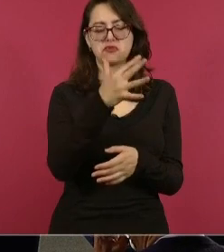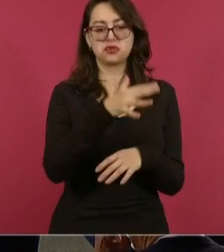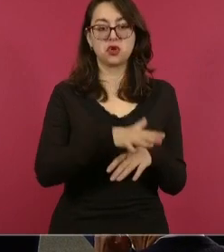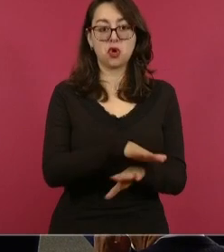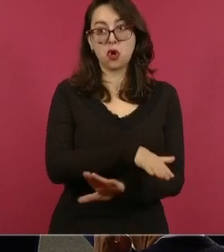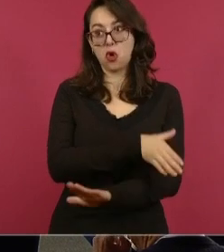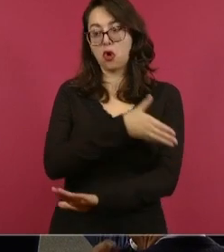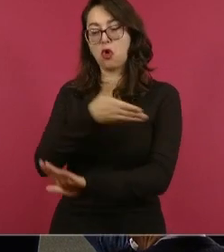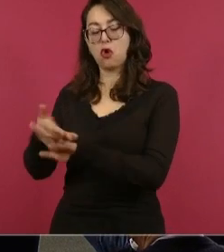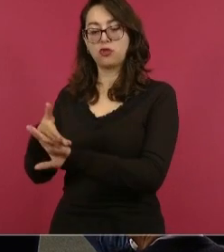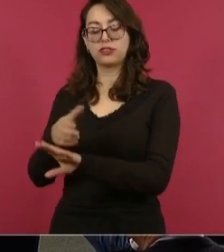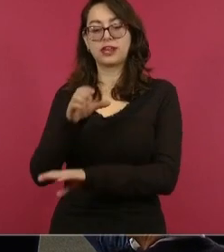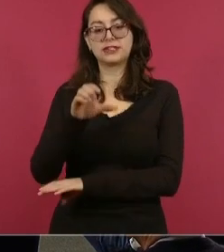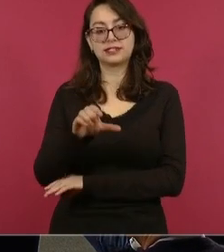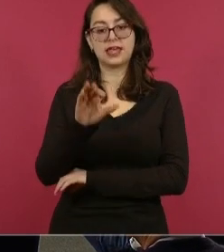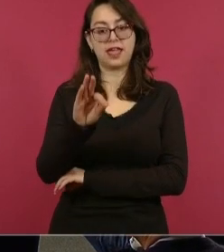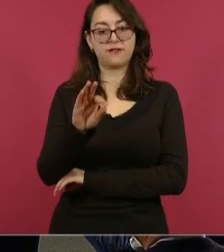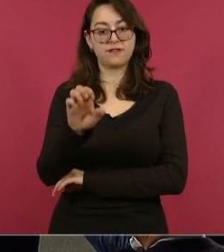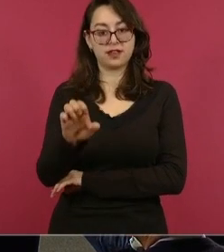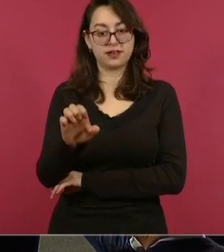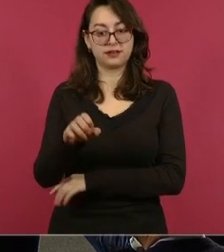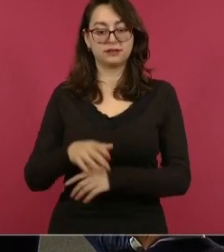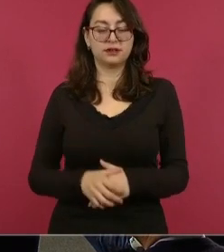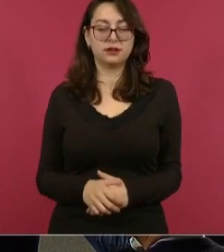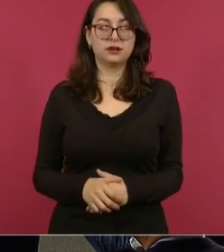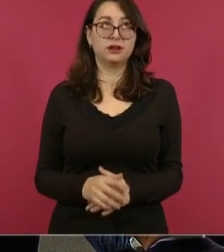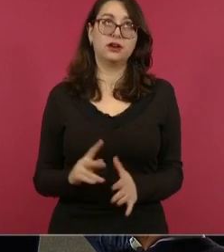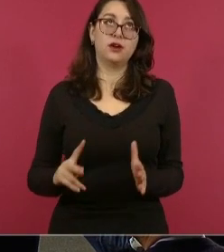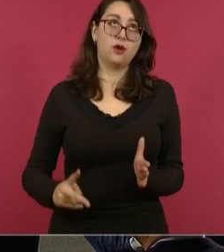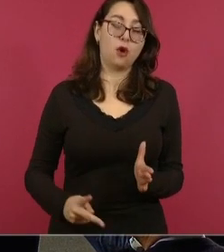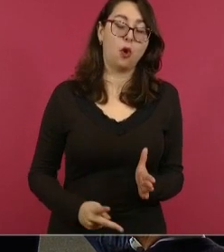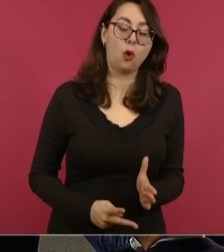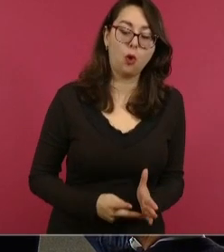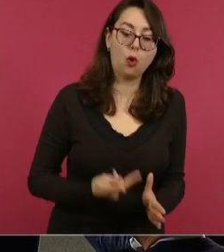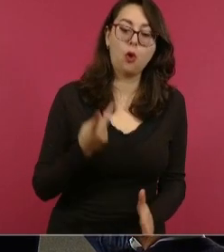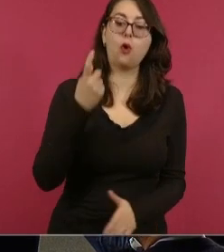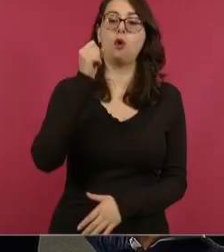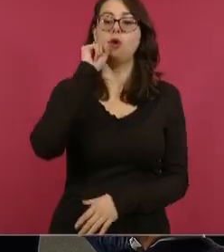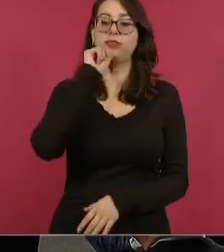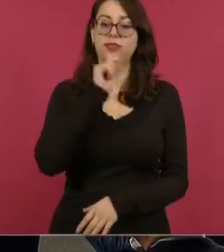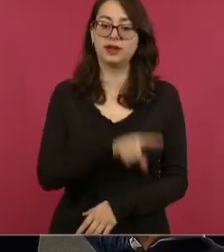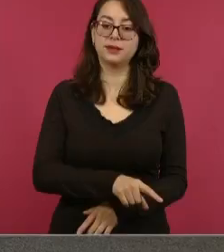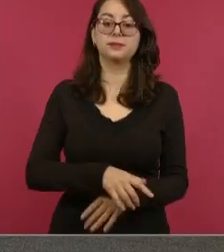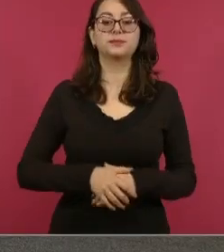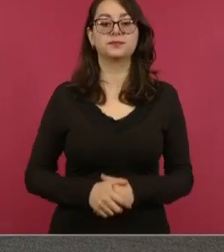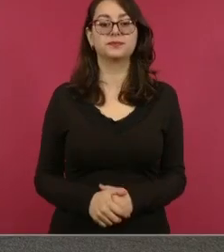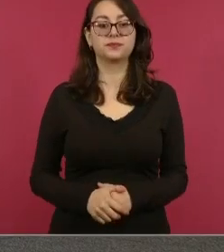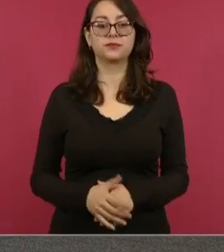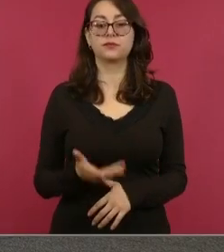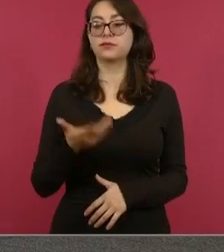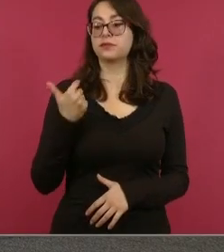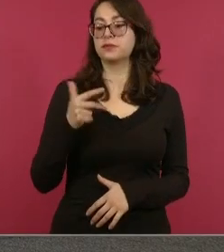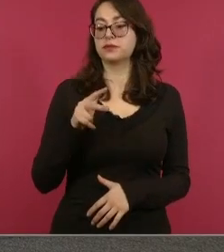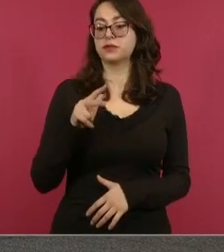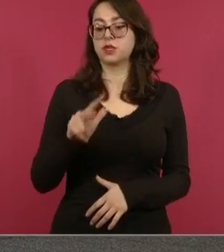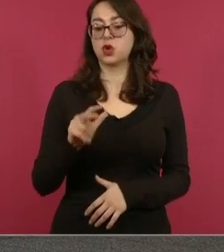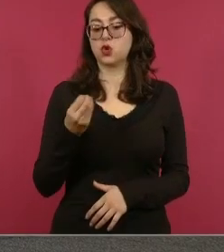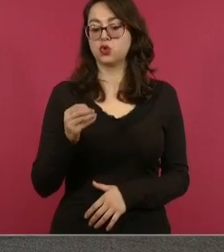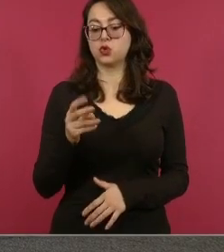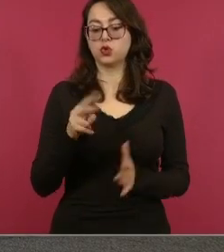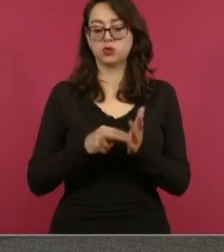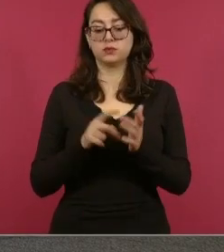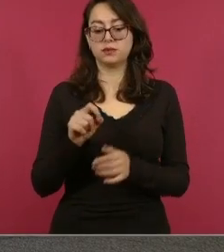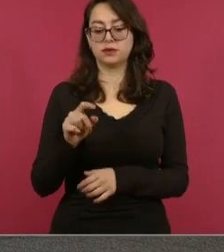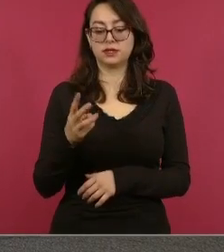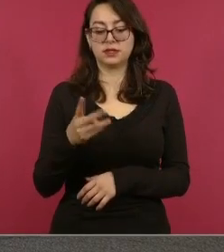vez, por curioso que parezca. El pasado 18 de octubre de 2023, Mexicanos a Favor